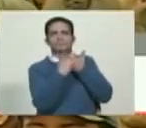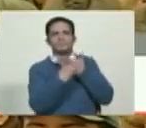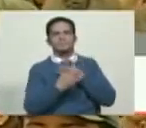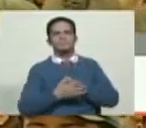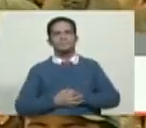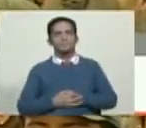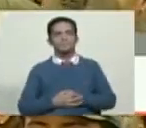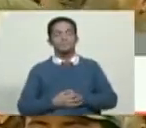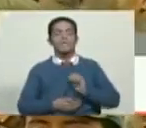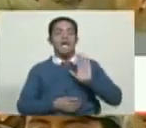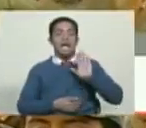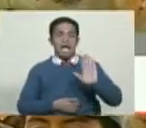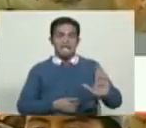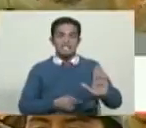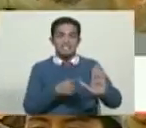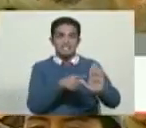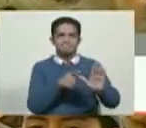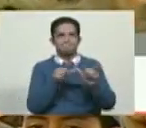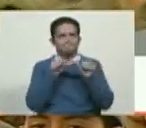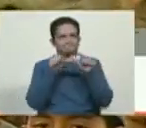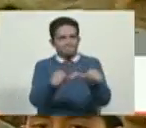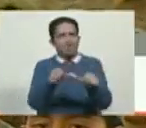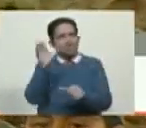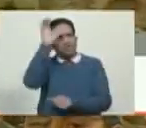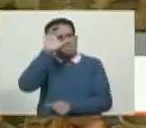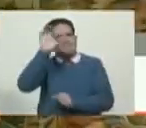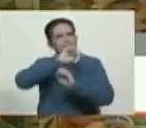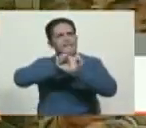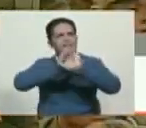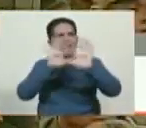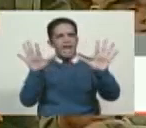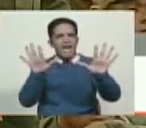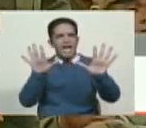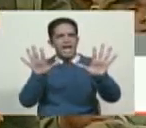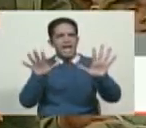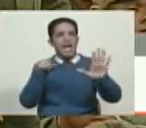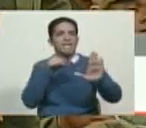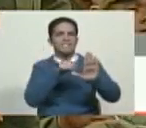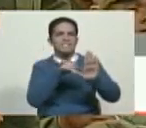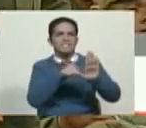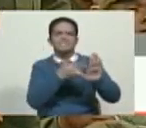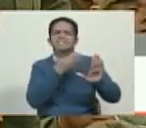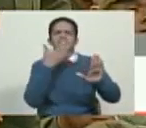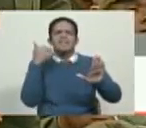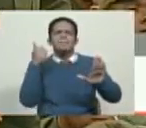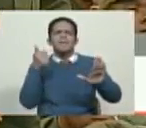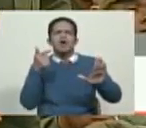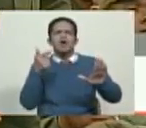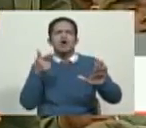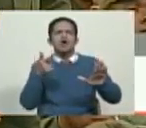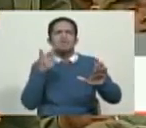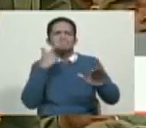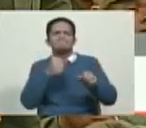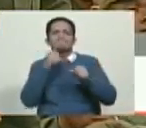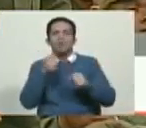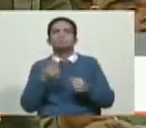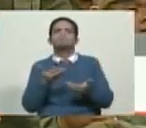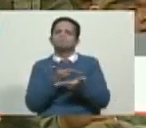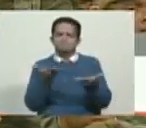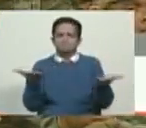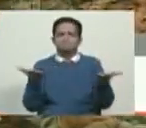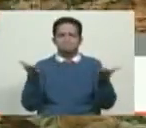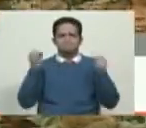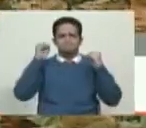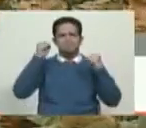De esa manera, mantengamos una conciencia clara que ahí está la mejor arma. Le deseo el mejor de los éxitos,